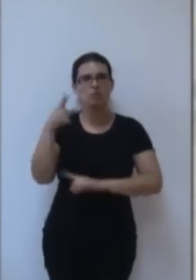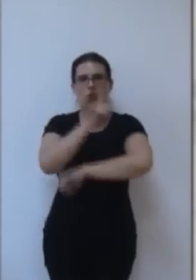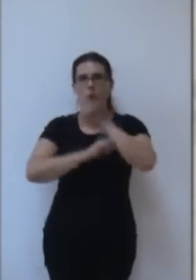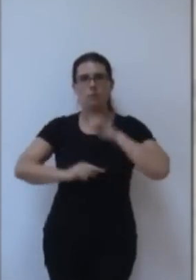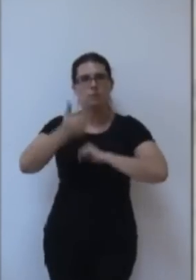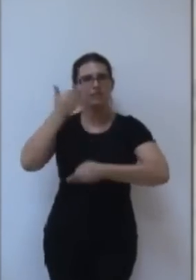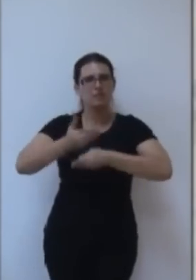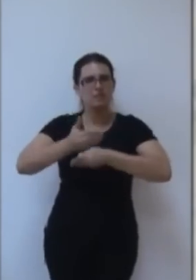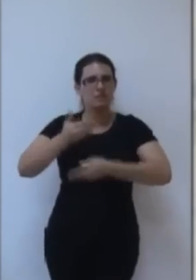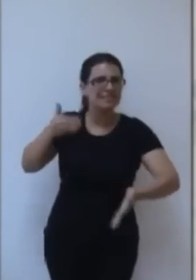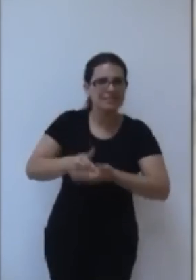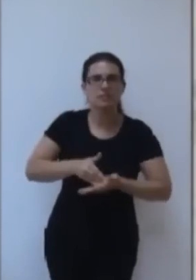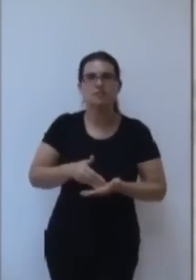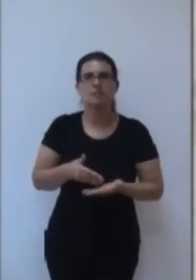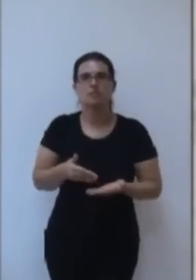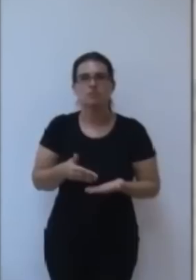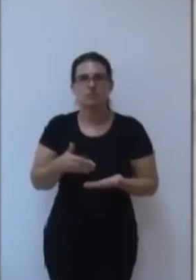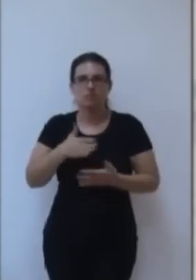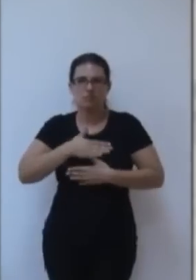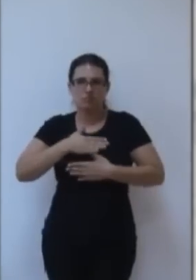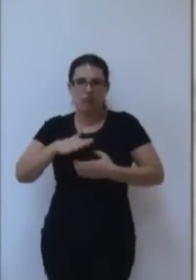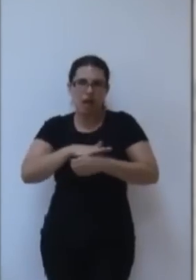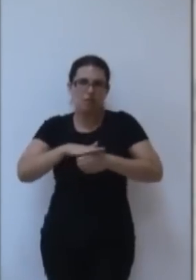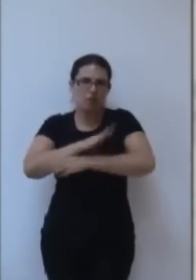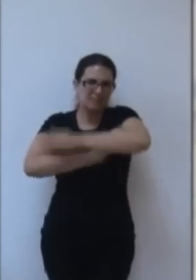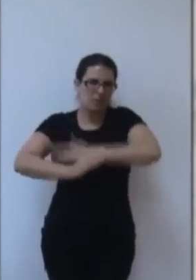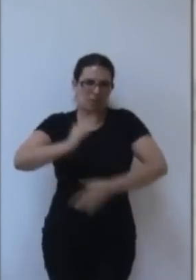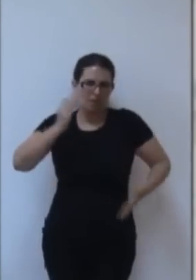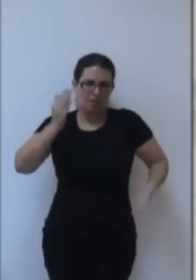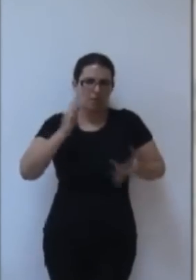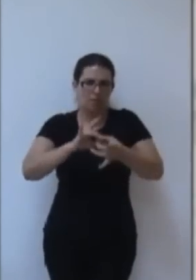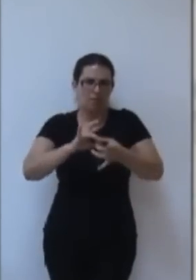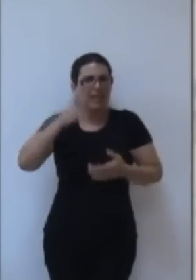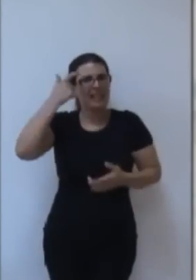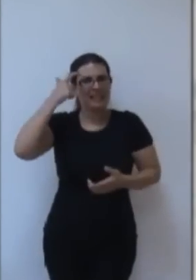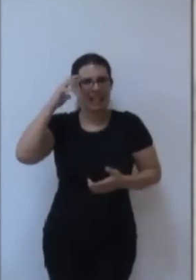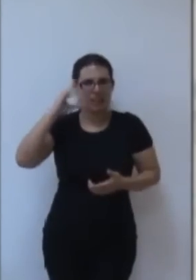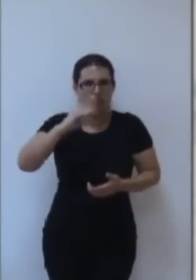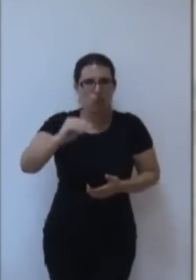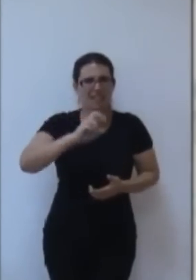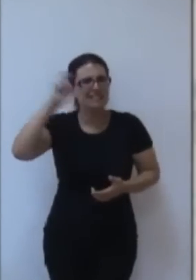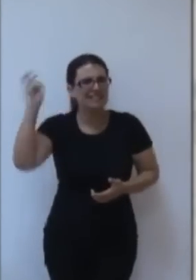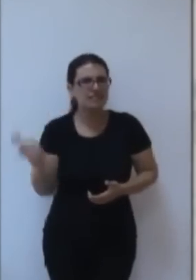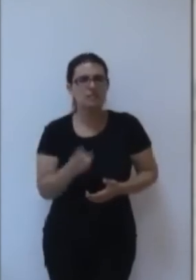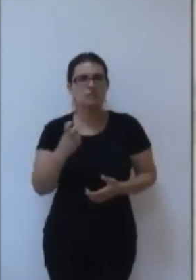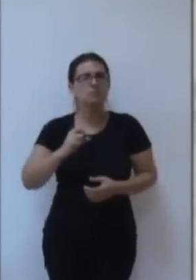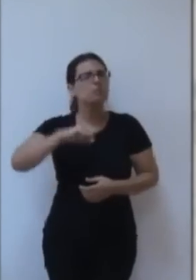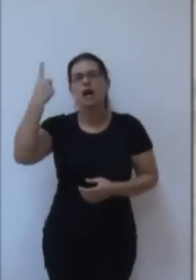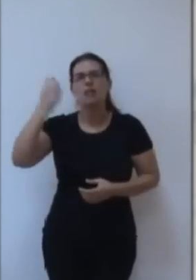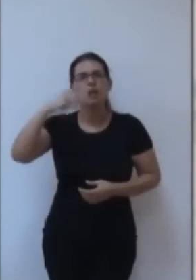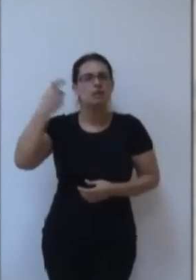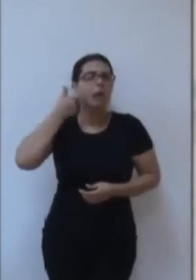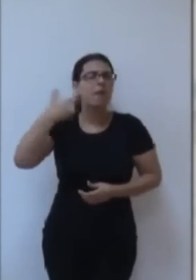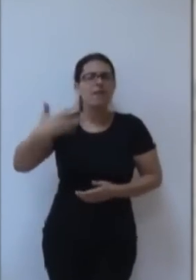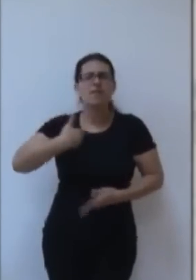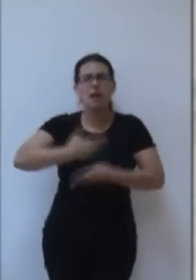por parte del mundo de la discapacidad intelectual y demás, ¿cuáles pueden ser? O sea, ¿cuáles pueden ser las